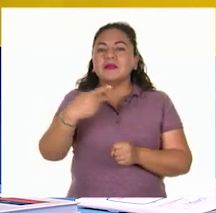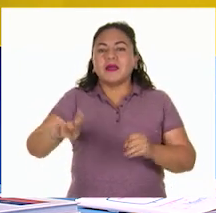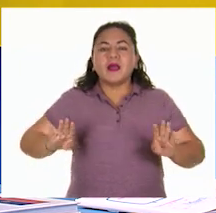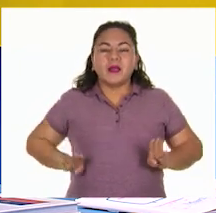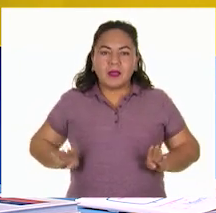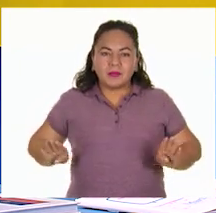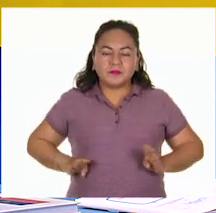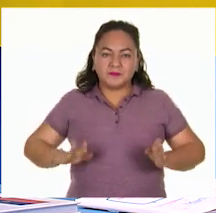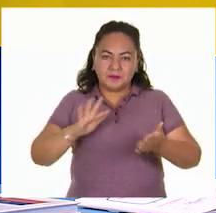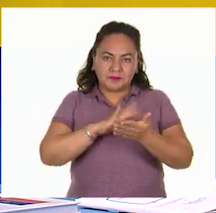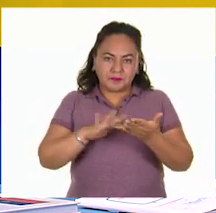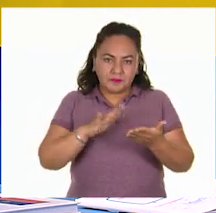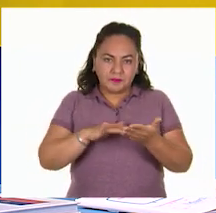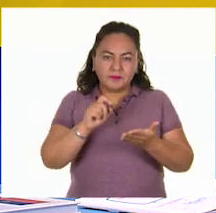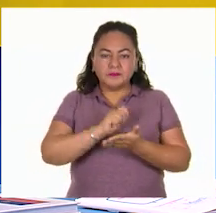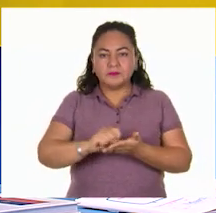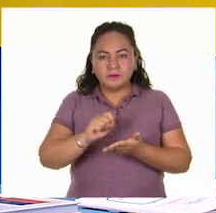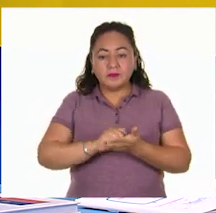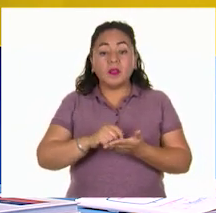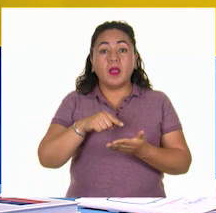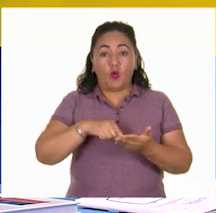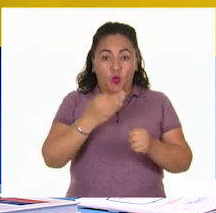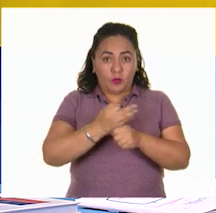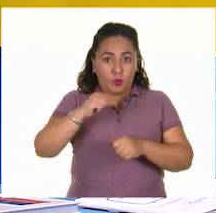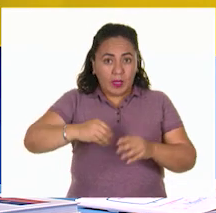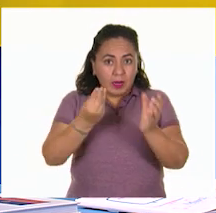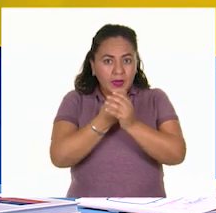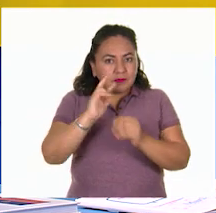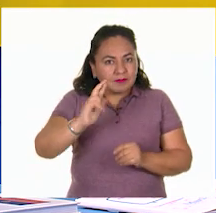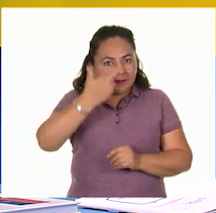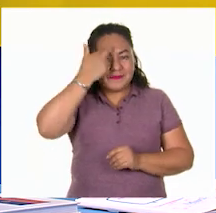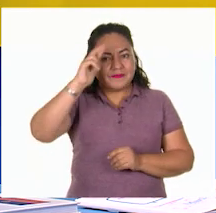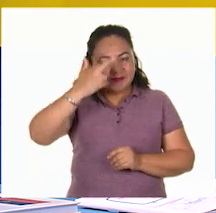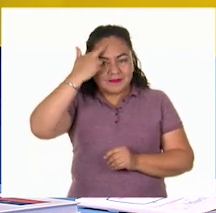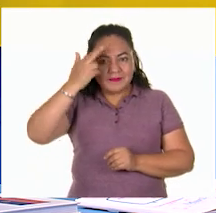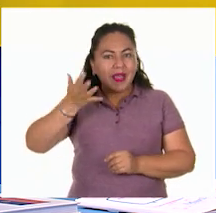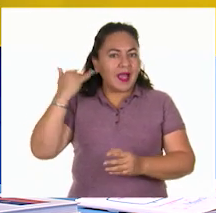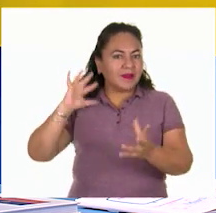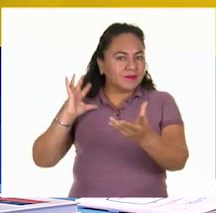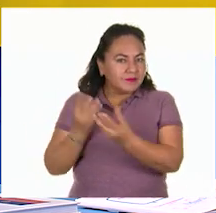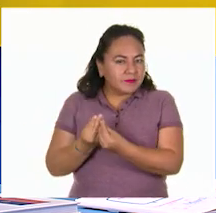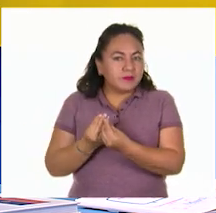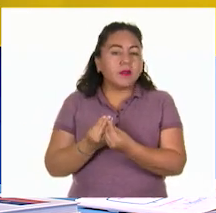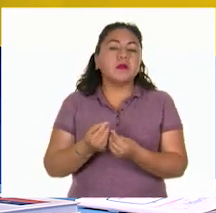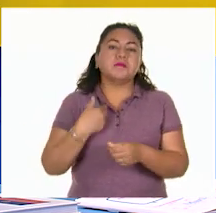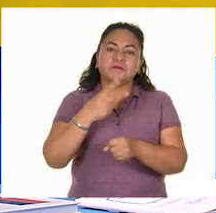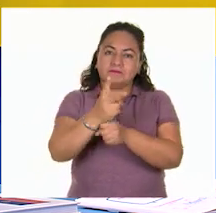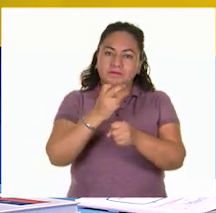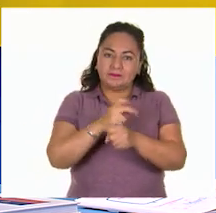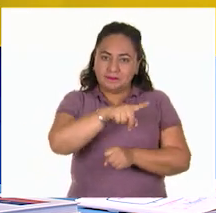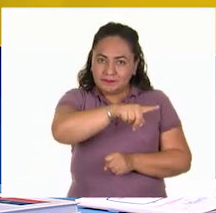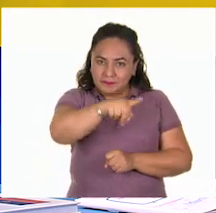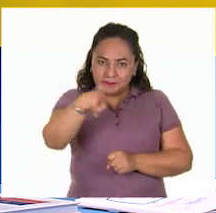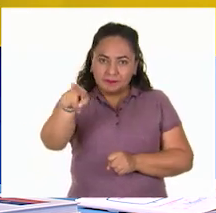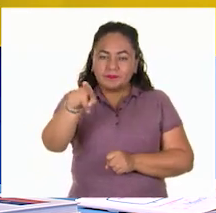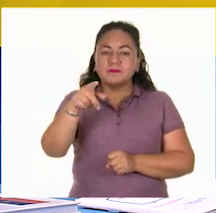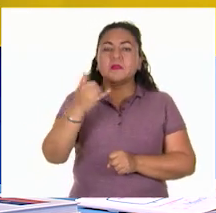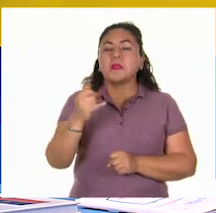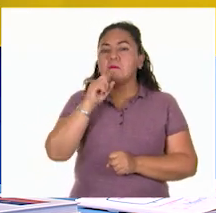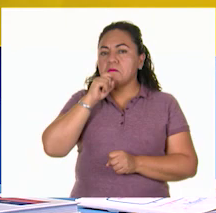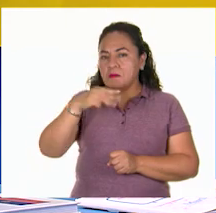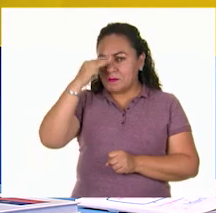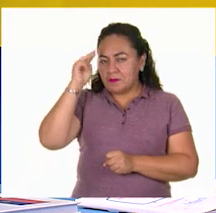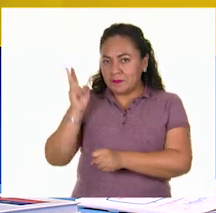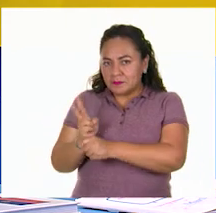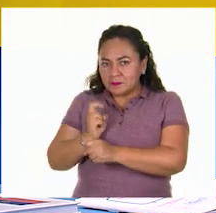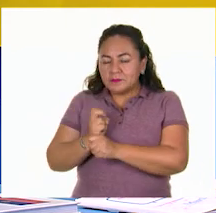texto. Como esta clase es de repaso, los invito, sí, a ti y a nuestros estudiantes en casa